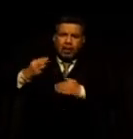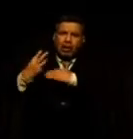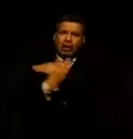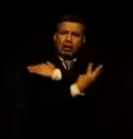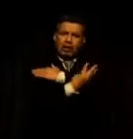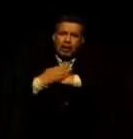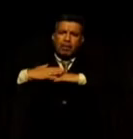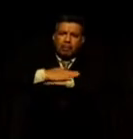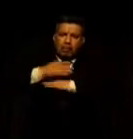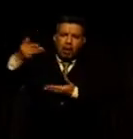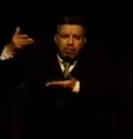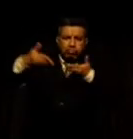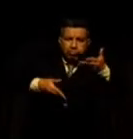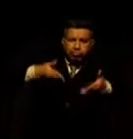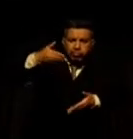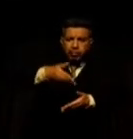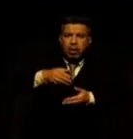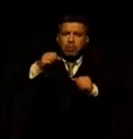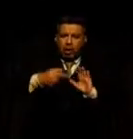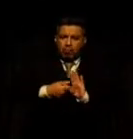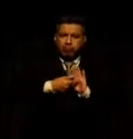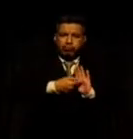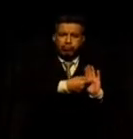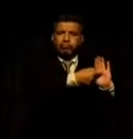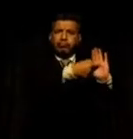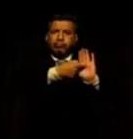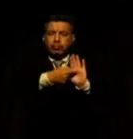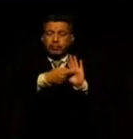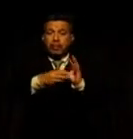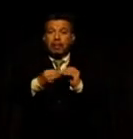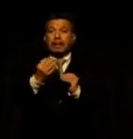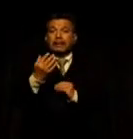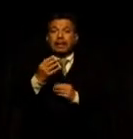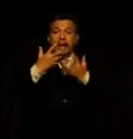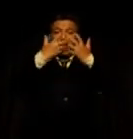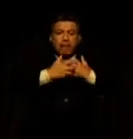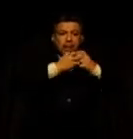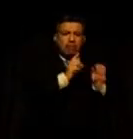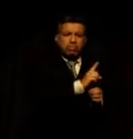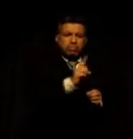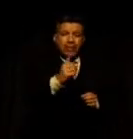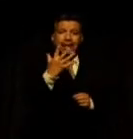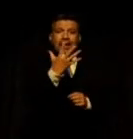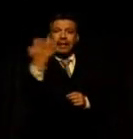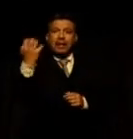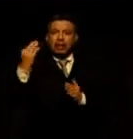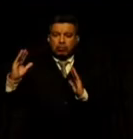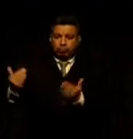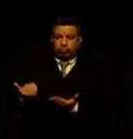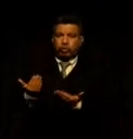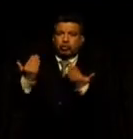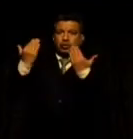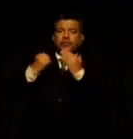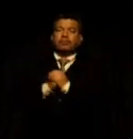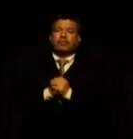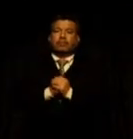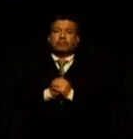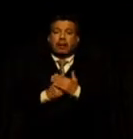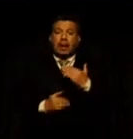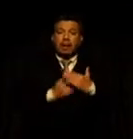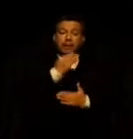que los emprendedores han podido poner en la plataforma y 500 empresas han sido beneficiadas empezó con